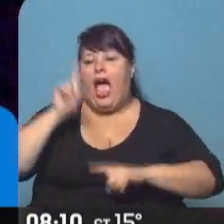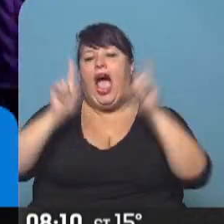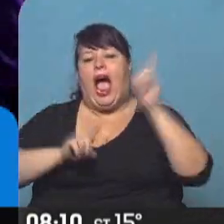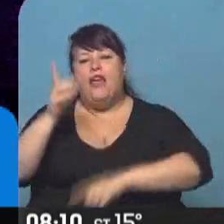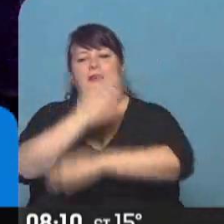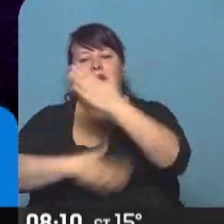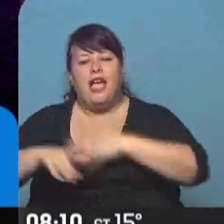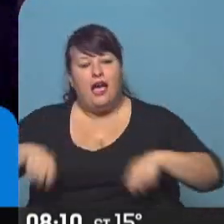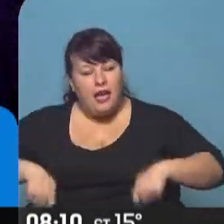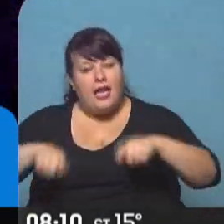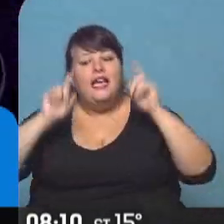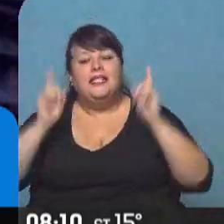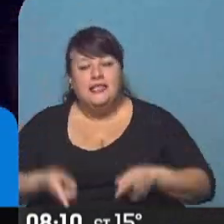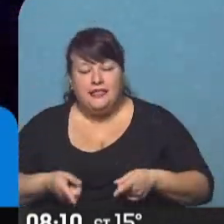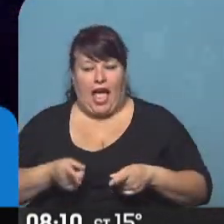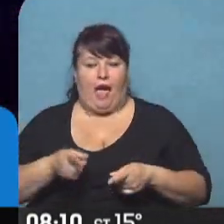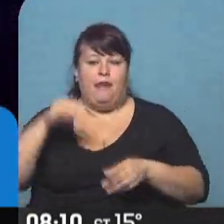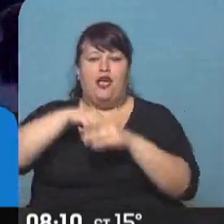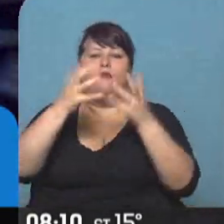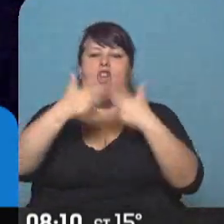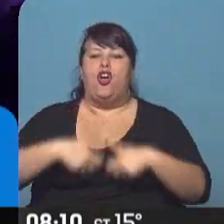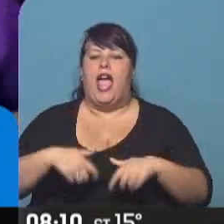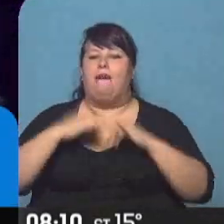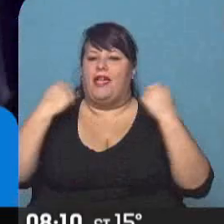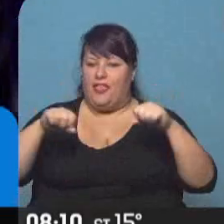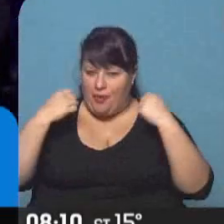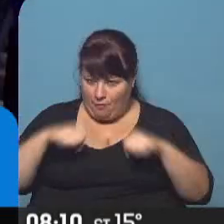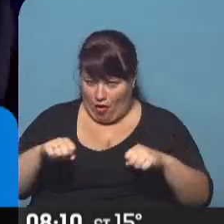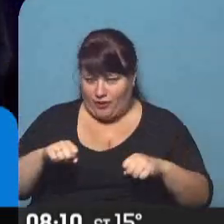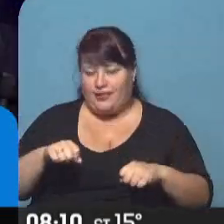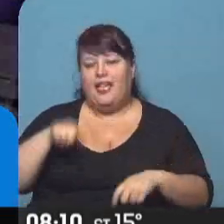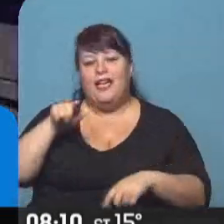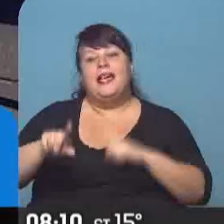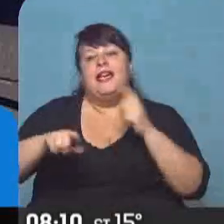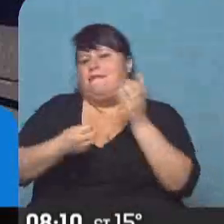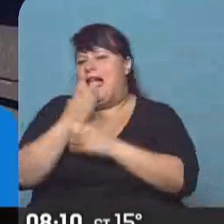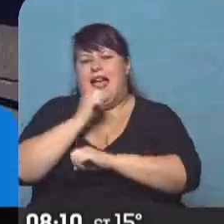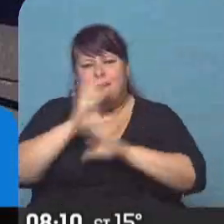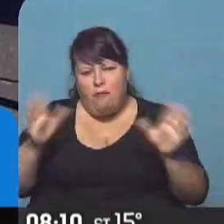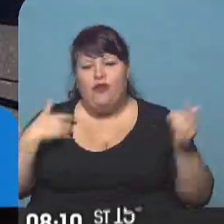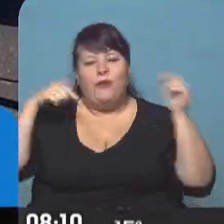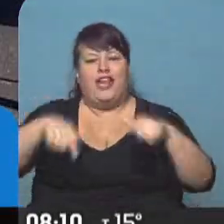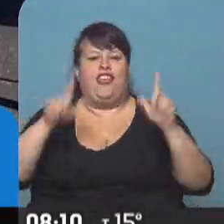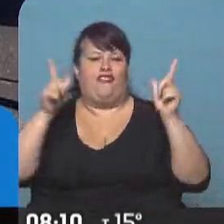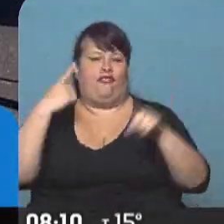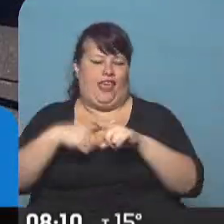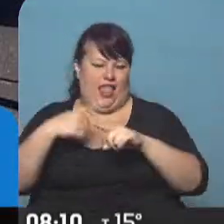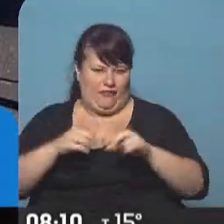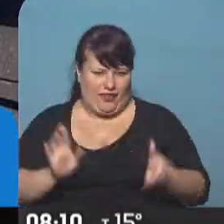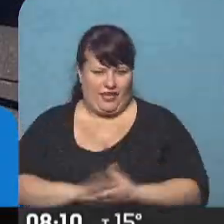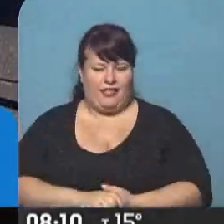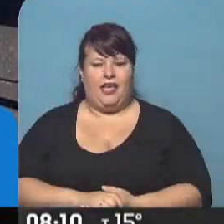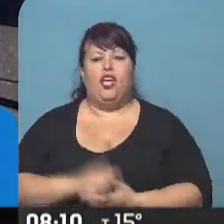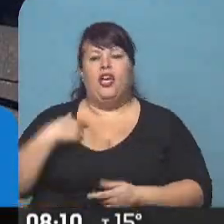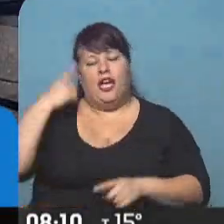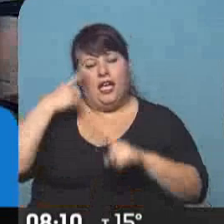chicos con discapacidad motriz que también participan de nuestro programa de recreación y deportes. Es una mañana espléndida y la verdad venimos a disfrutar del evento. Estuve